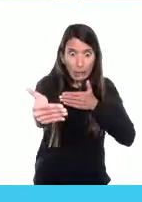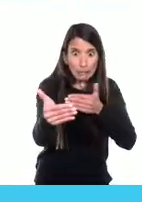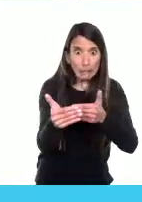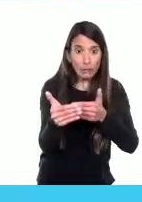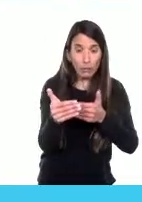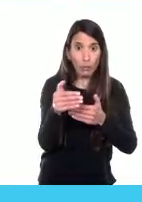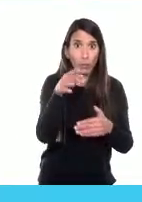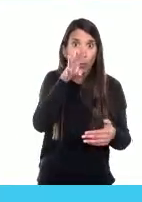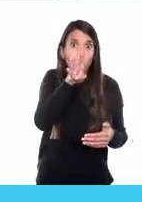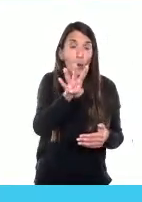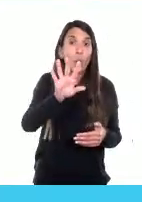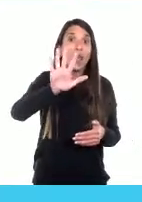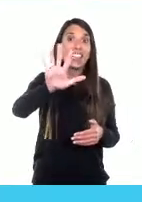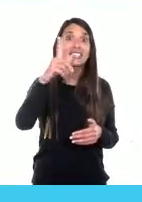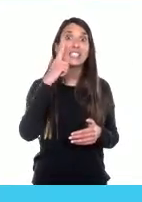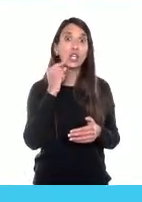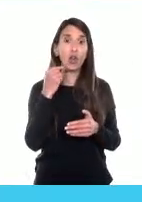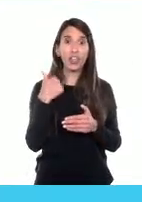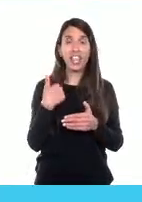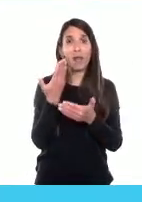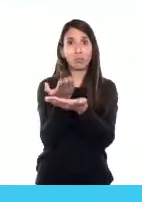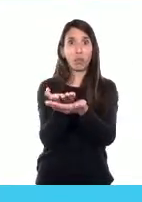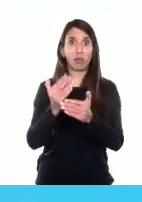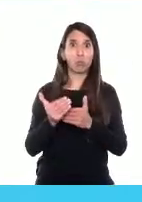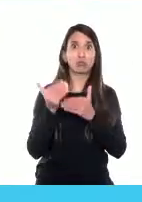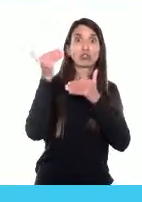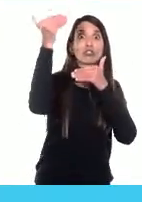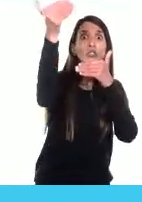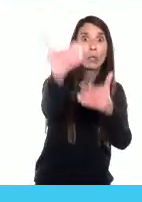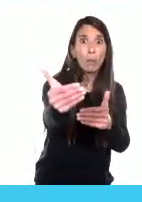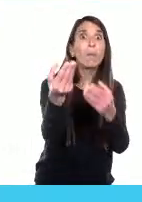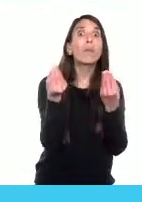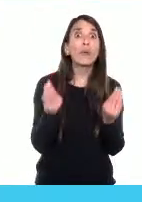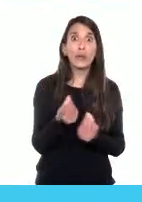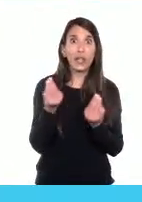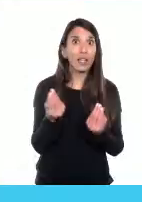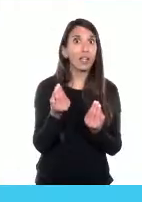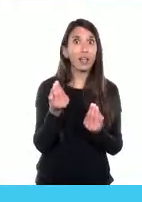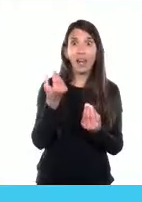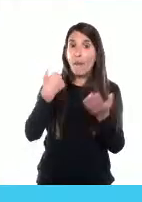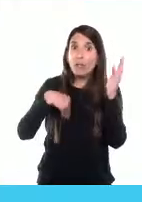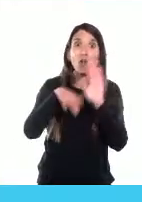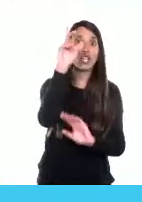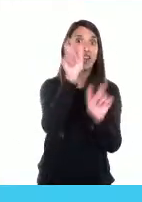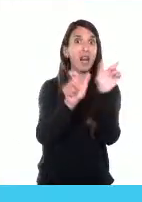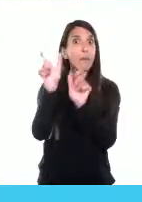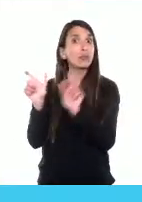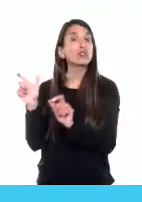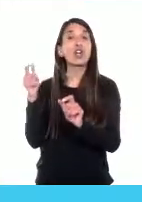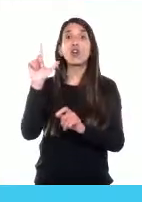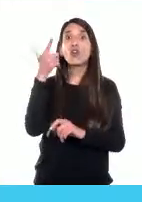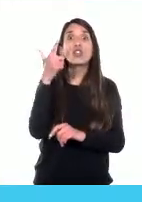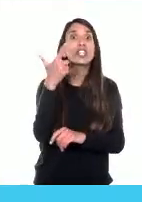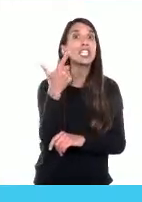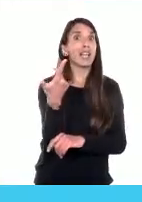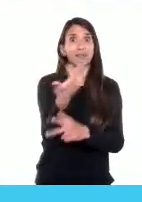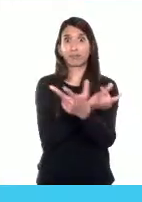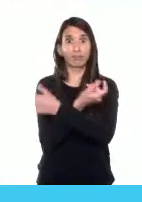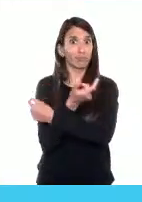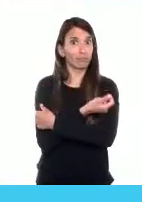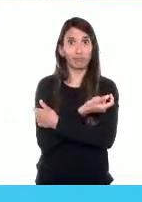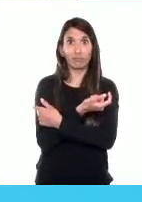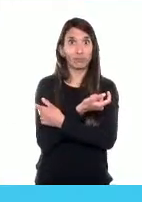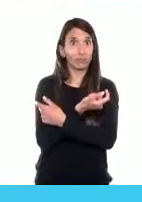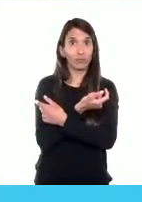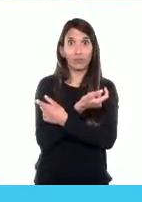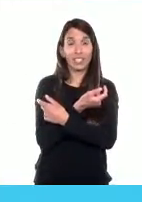65 días y teniendo en cuenta que la acordada de la Justicia Nacional Electoral ya lo